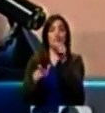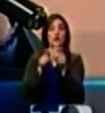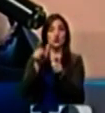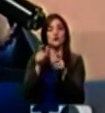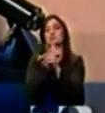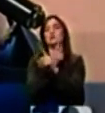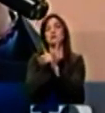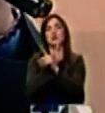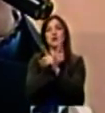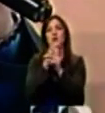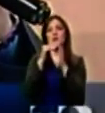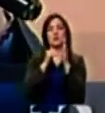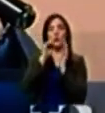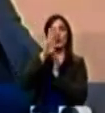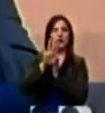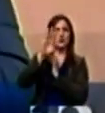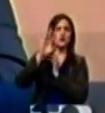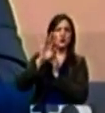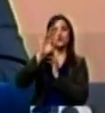registro de discapacidad actualizado tenemos